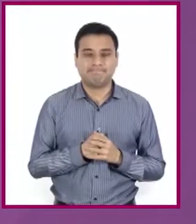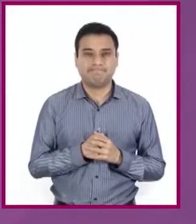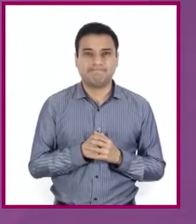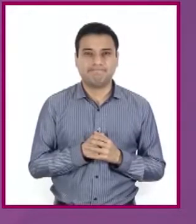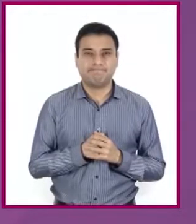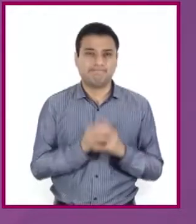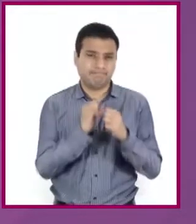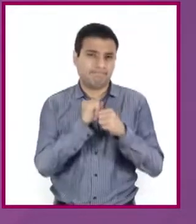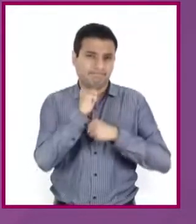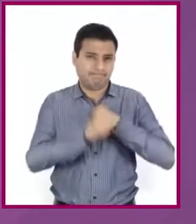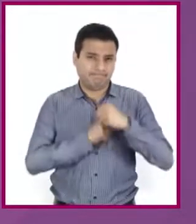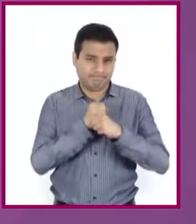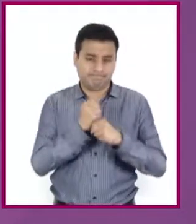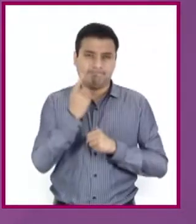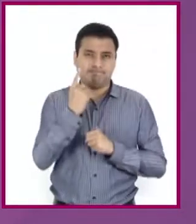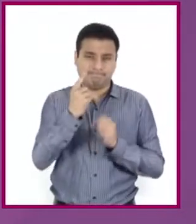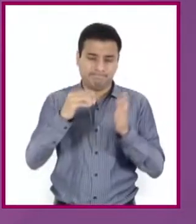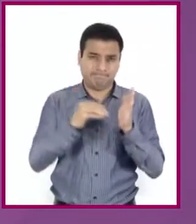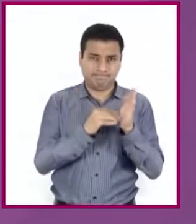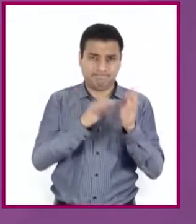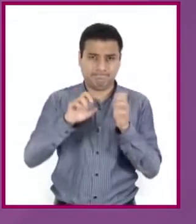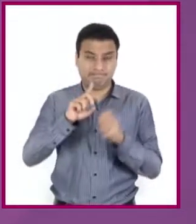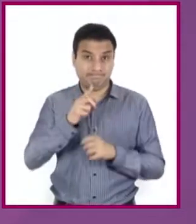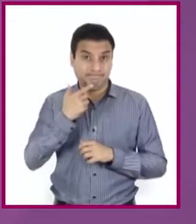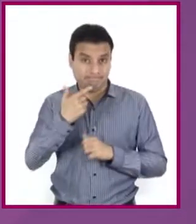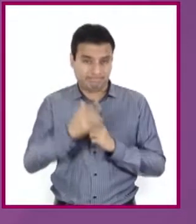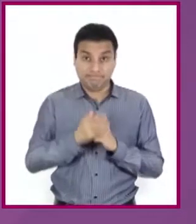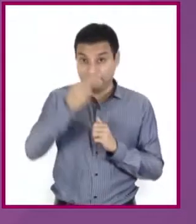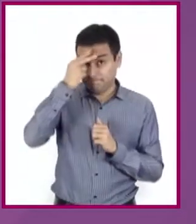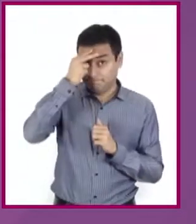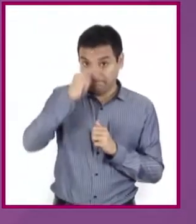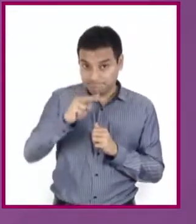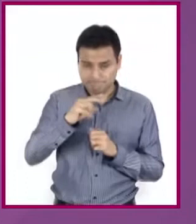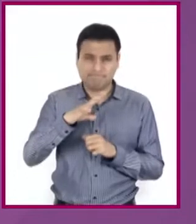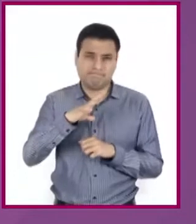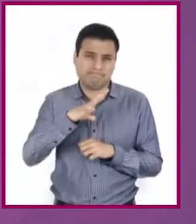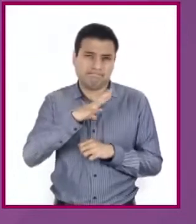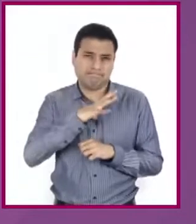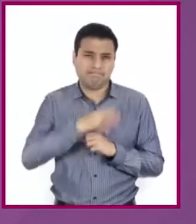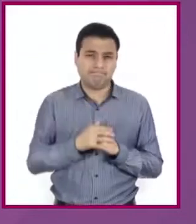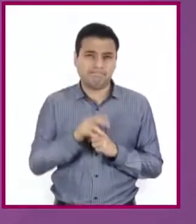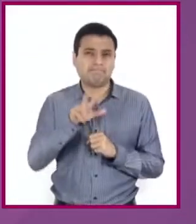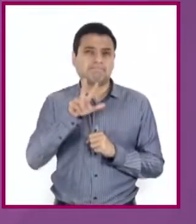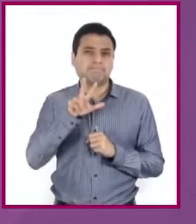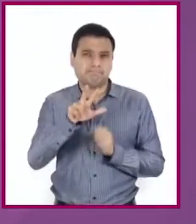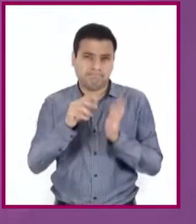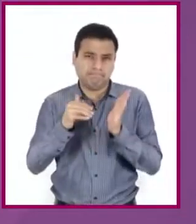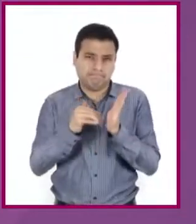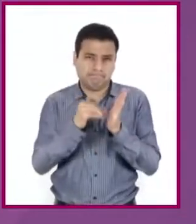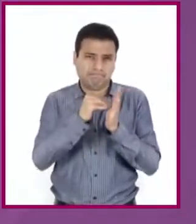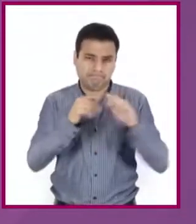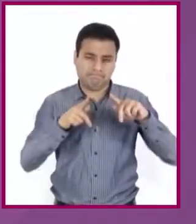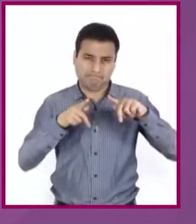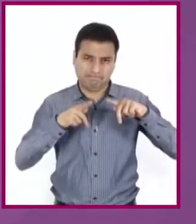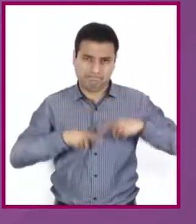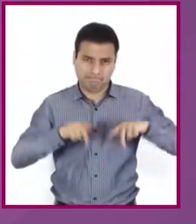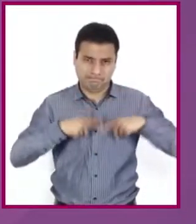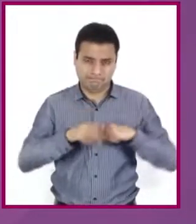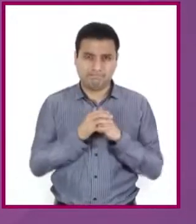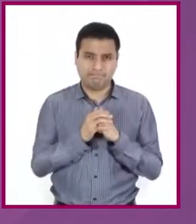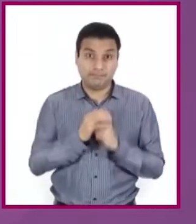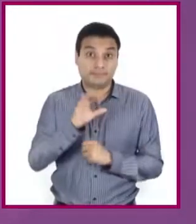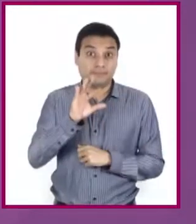En el año de 1937 en nuestro país había un poco más de 18 millones de habitantes y menos